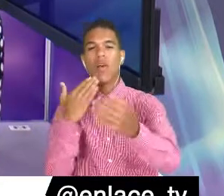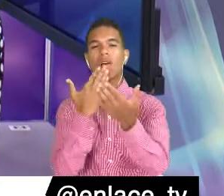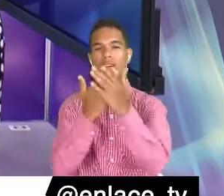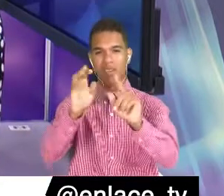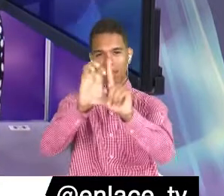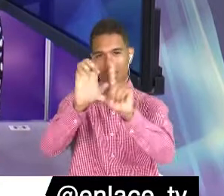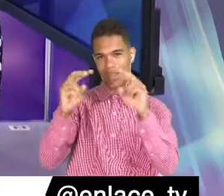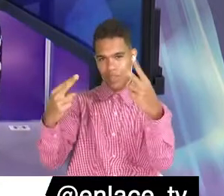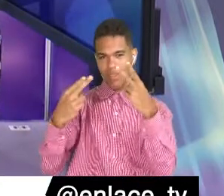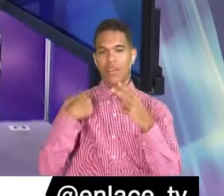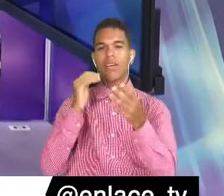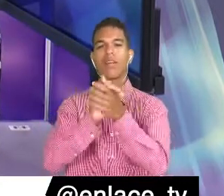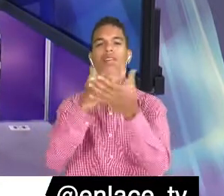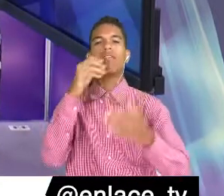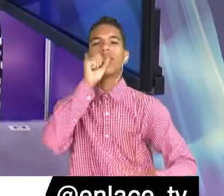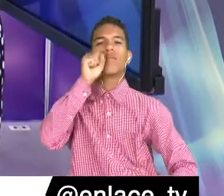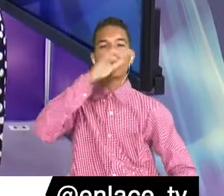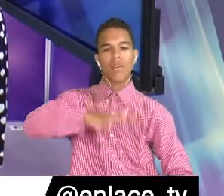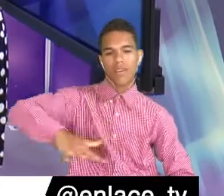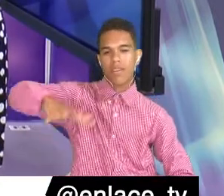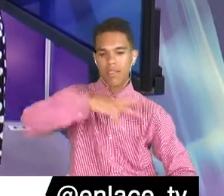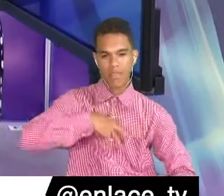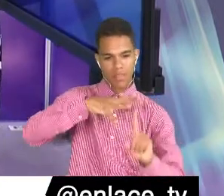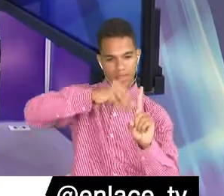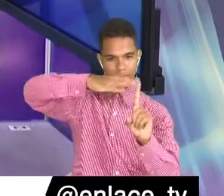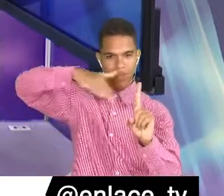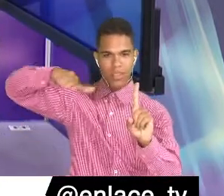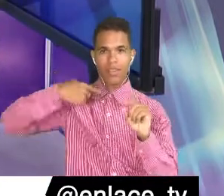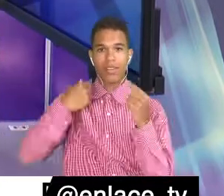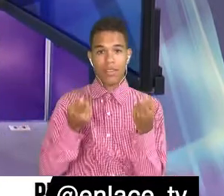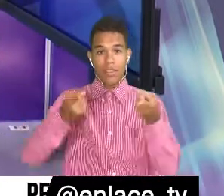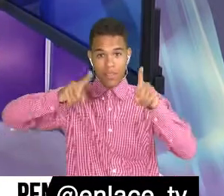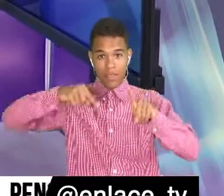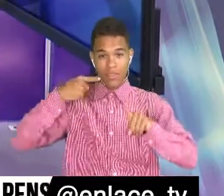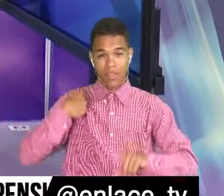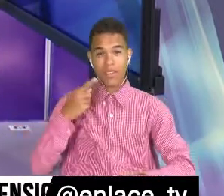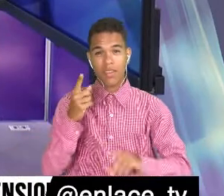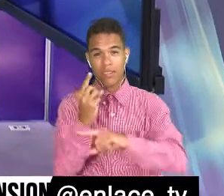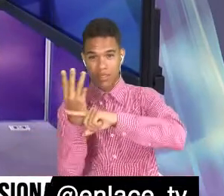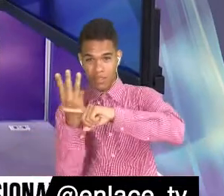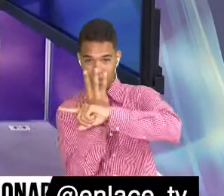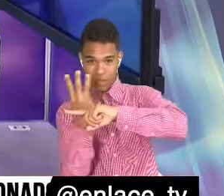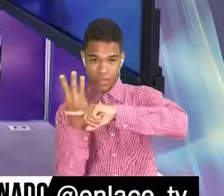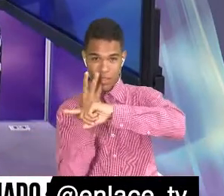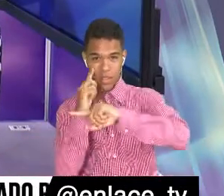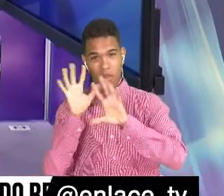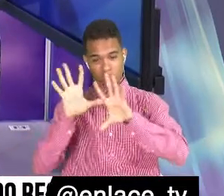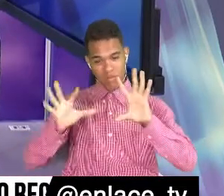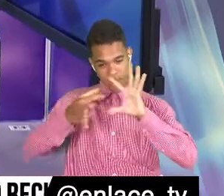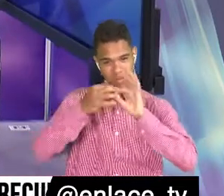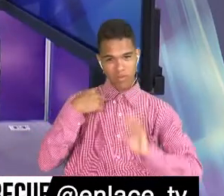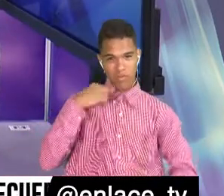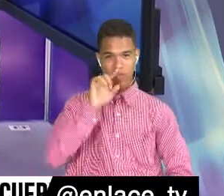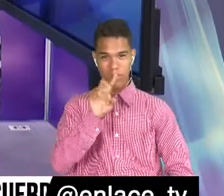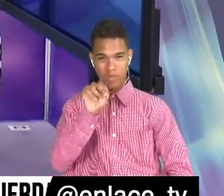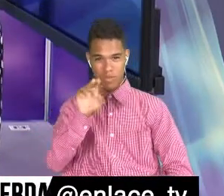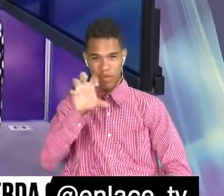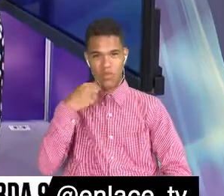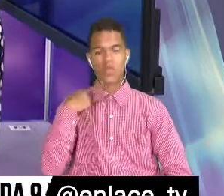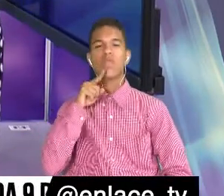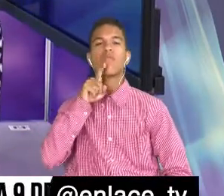a quienes nos ven en Barranca Bermeja, el Magdalena Medio, y a quienes lo hacen a través de la plataforma digital de UNE en el canal 102 en la ciudad de